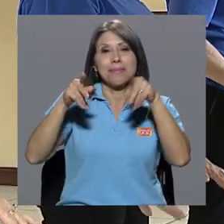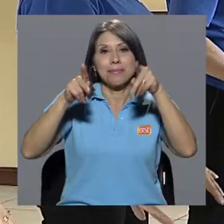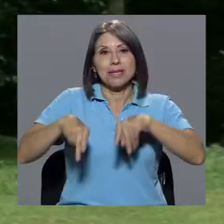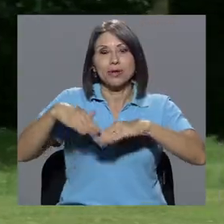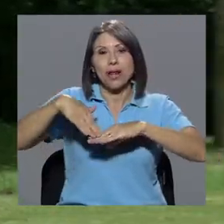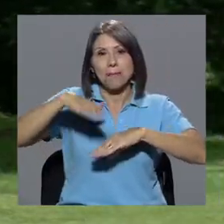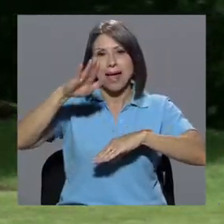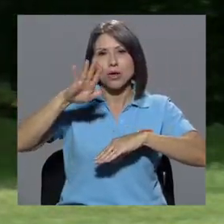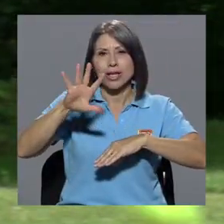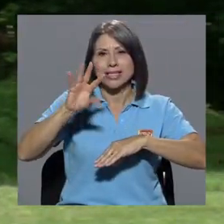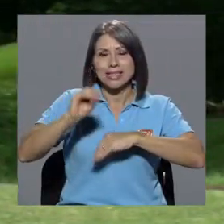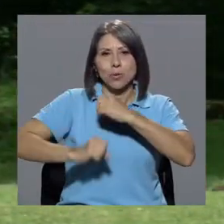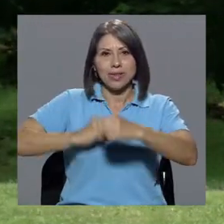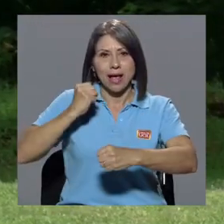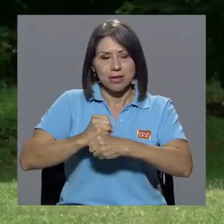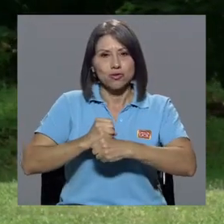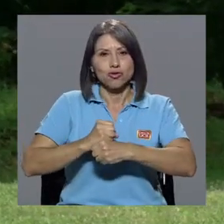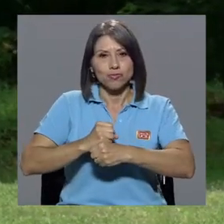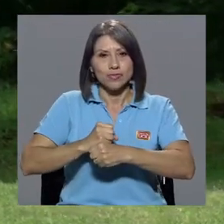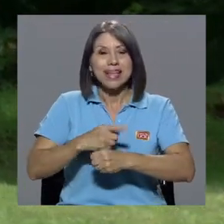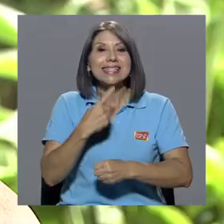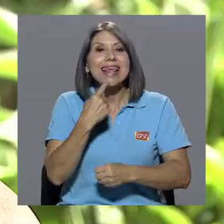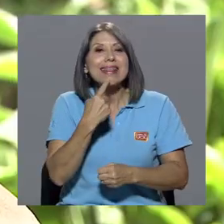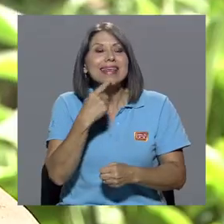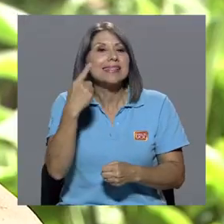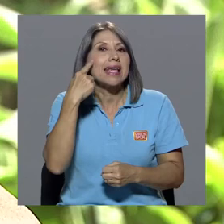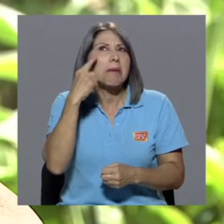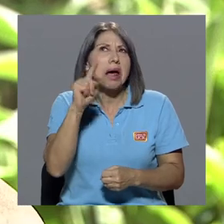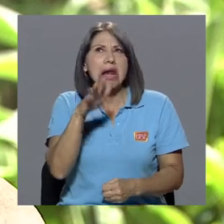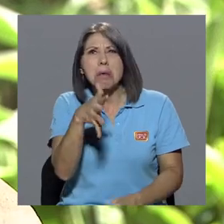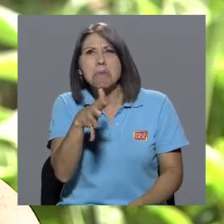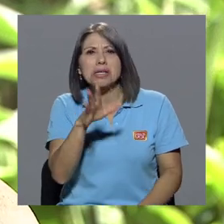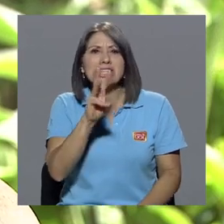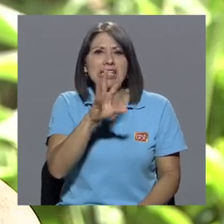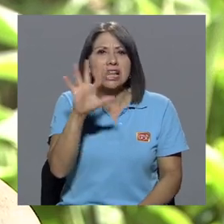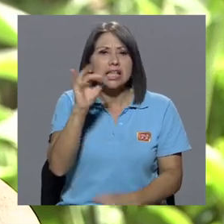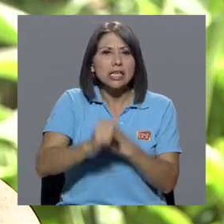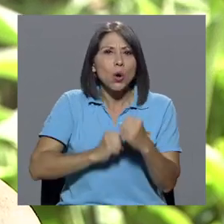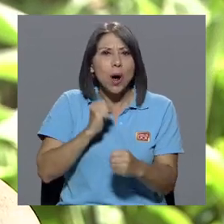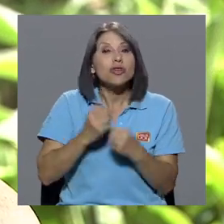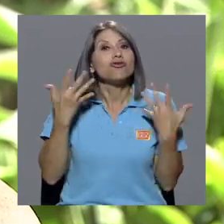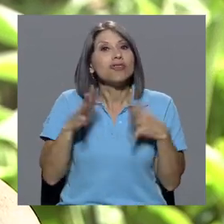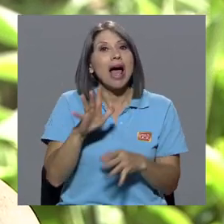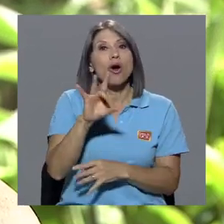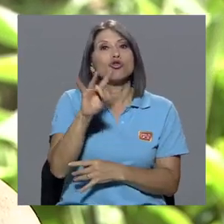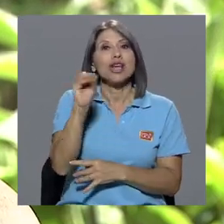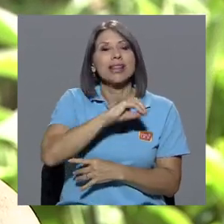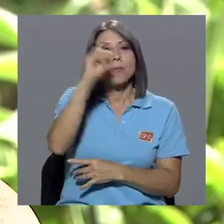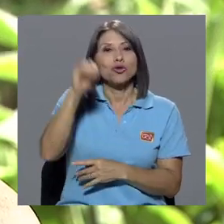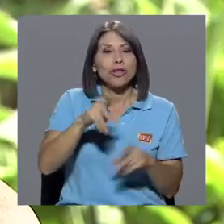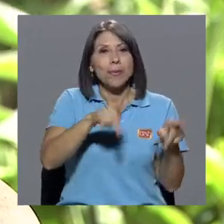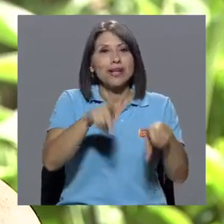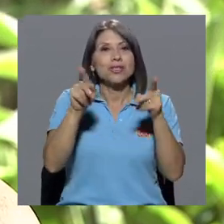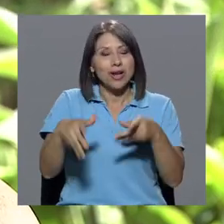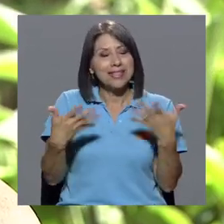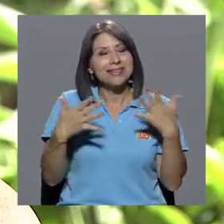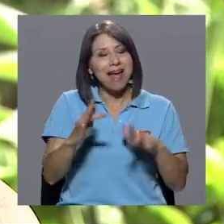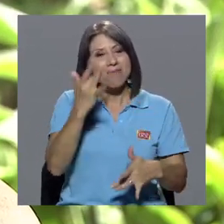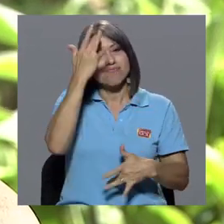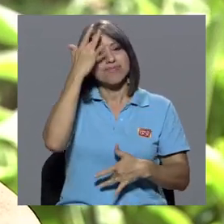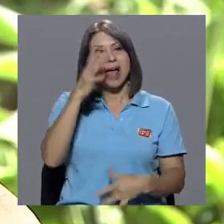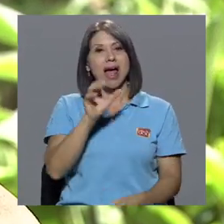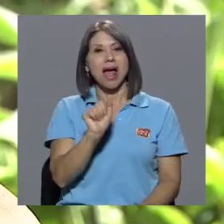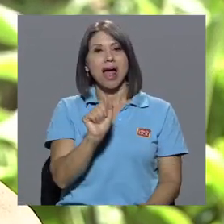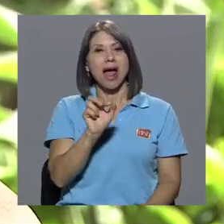de 50 años. Se dice que para los 65 años, el 80% de las personas van a tener